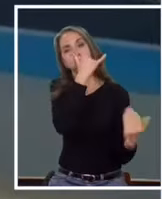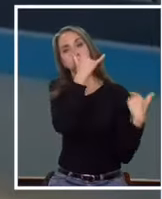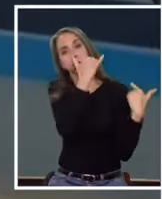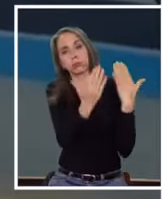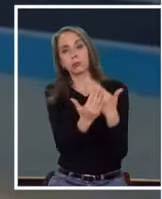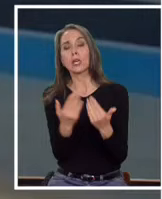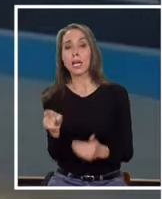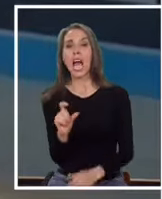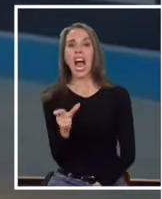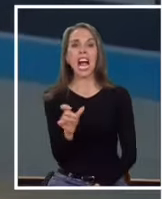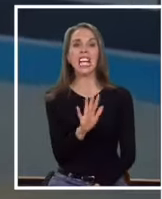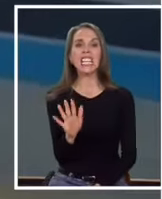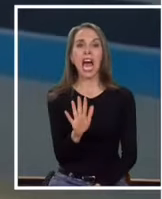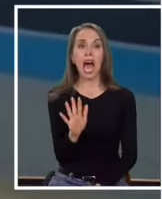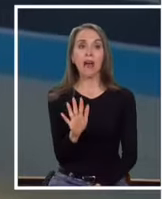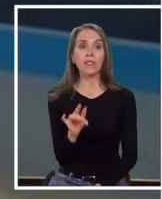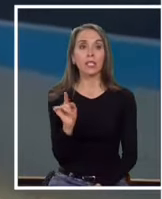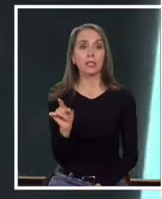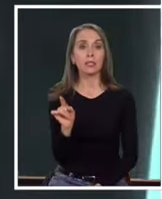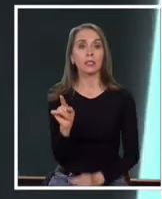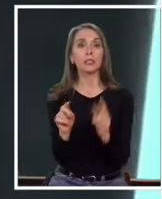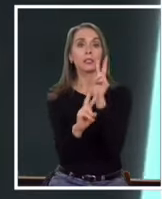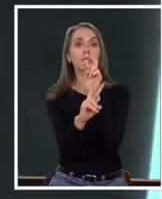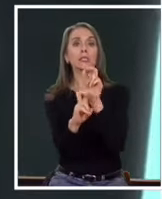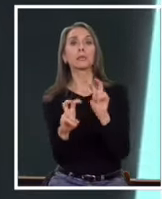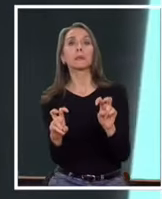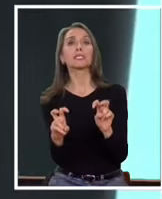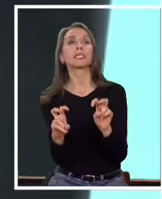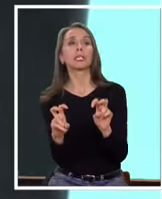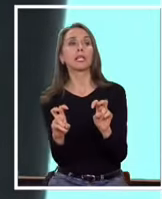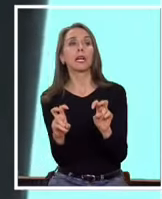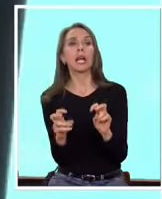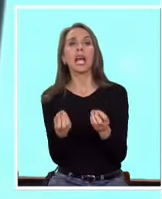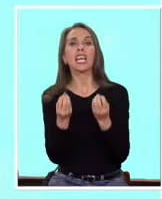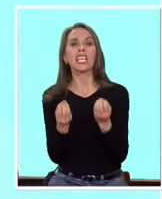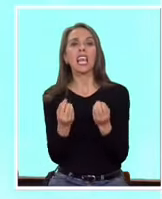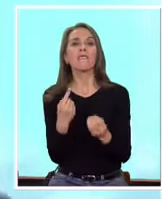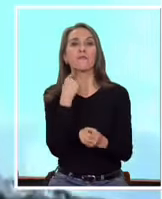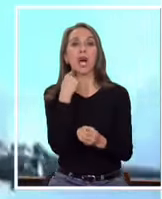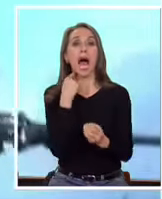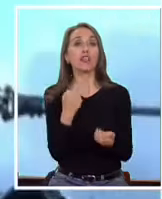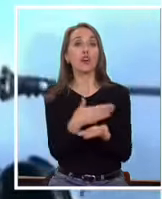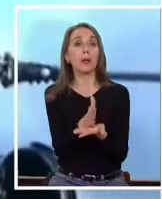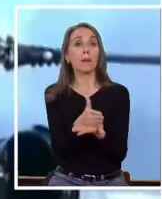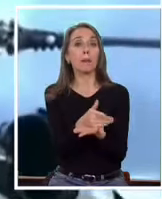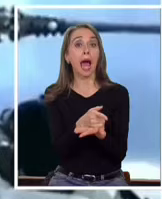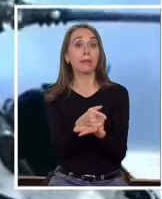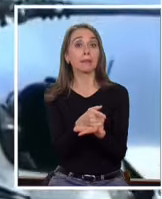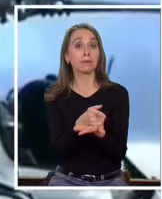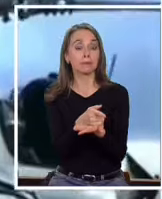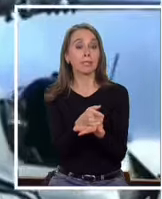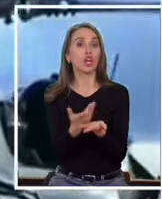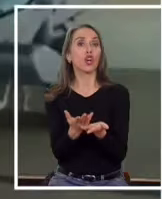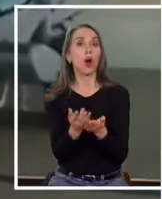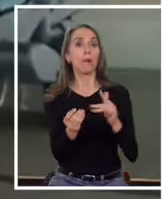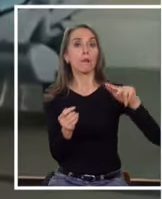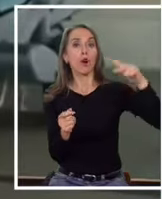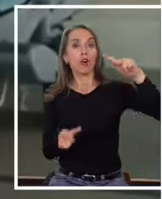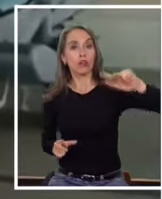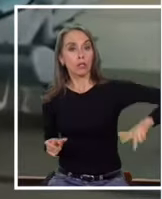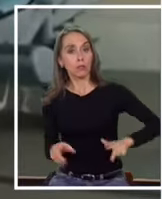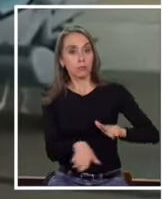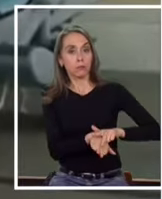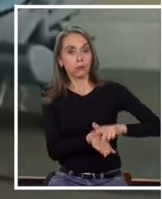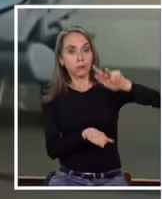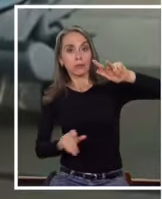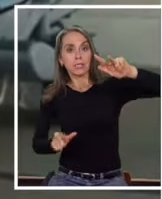situación es muy grave, pero en este caso lo que se está investigando es qué fue lo que falló. Si fue un tema de planeación de la seguridad del vuelo,